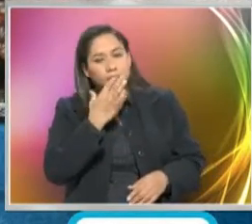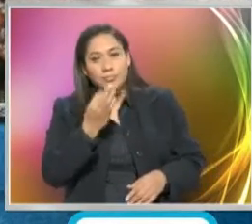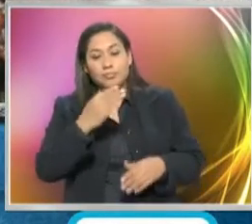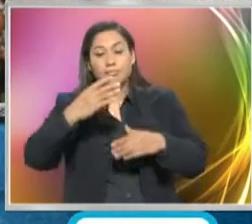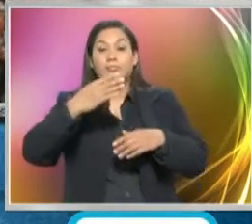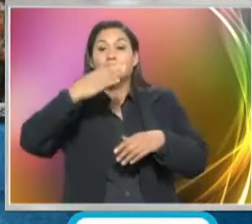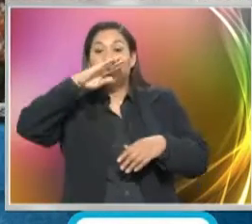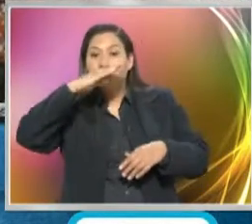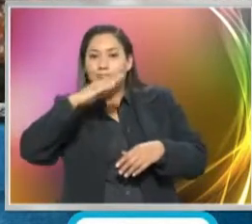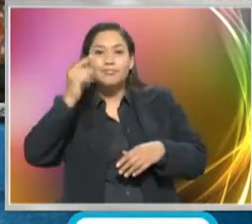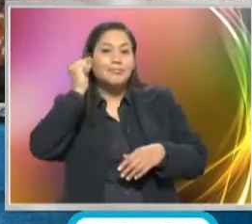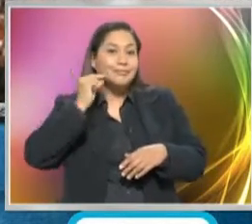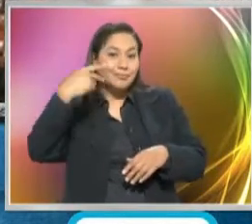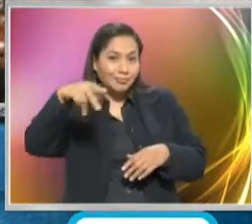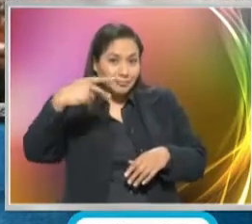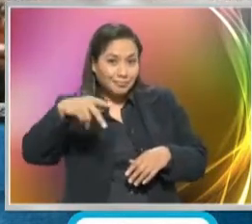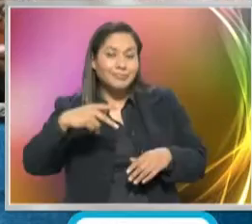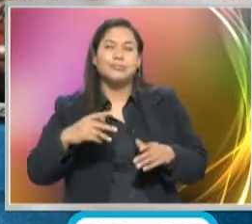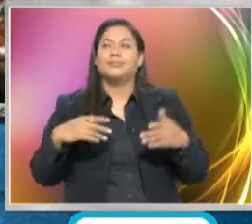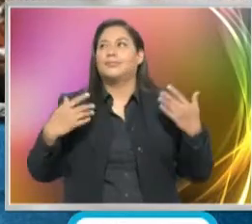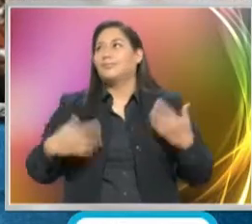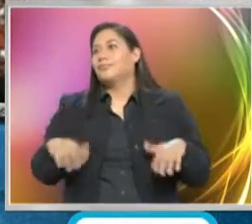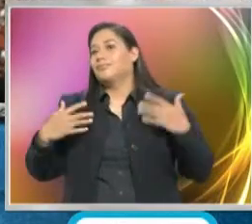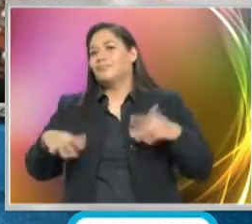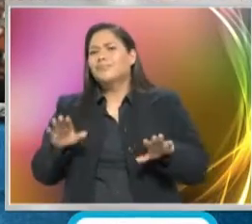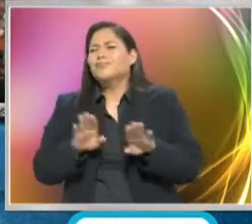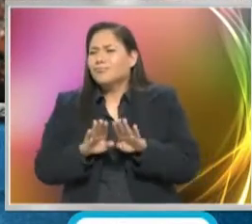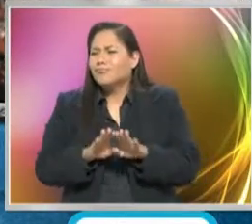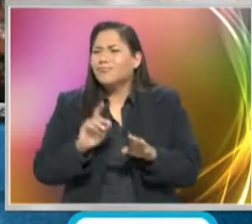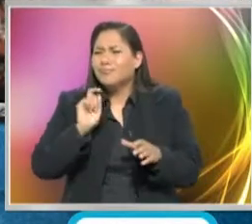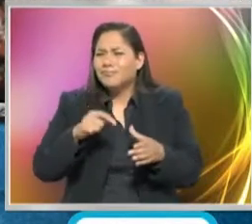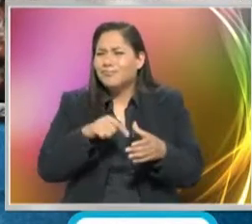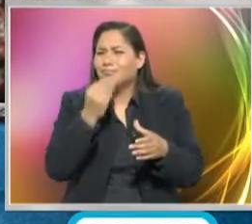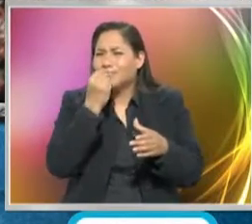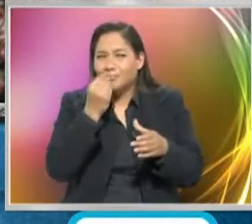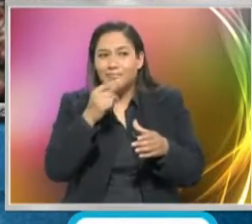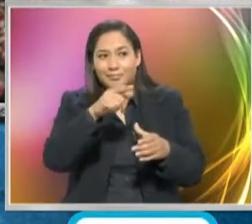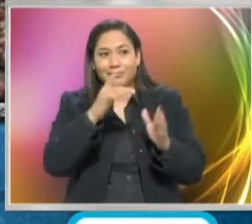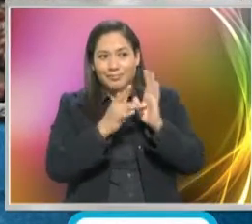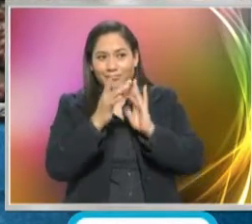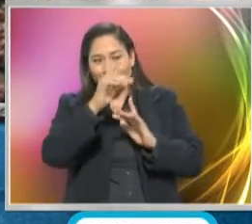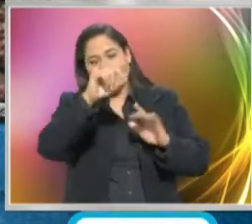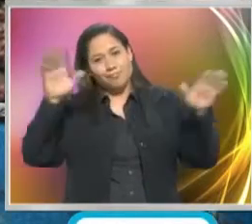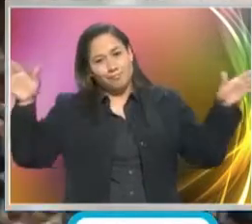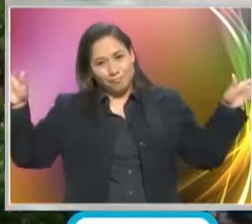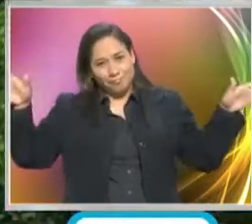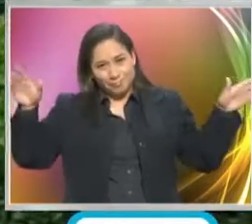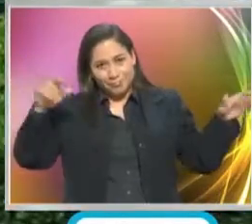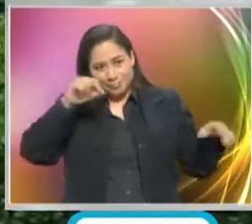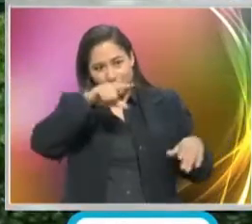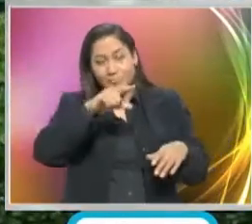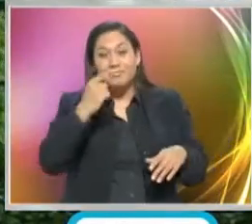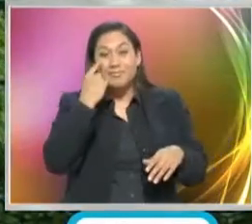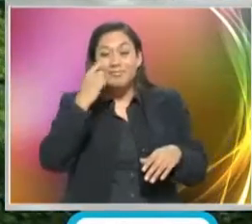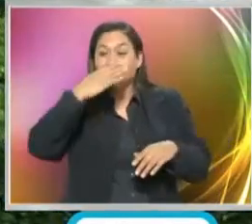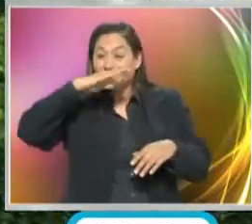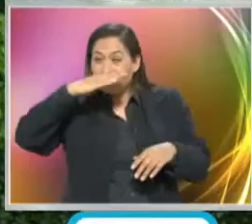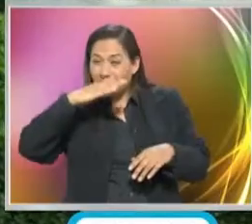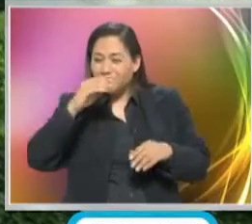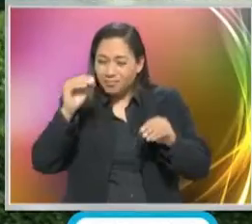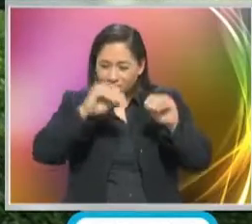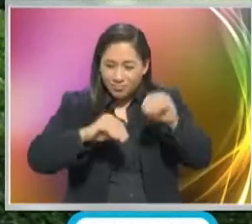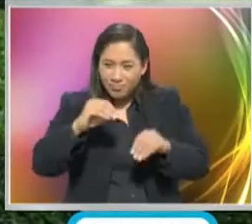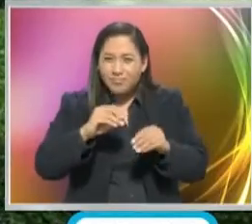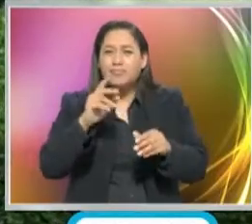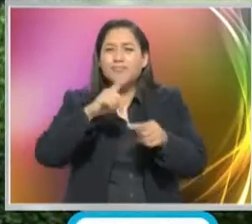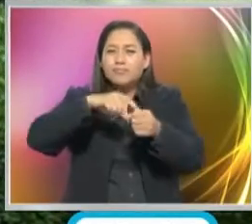Pozole guerrerense. Uf. Ay, ay, Para ay, ¿cómo es ese? Ahí está El Cristo. el Cristo. Fíjate que el pozole, yo creo que les echan Es